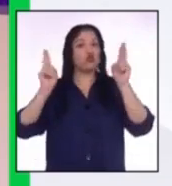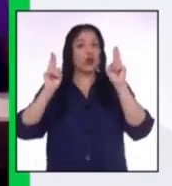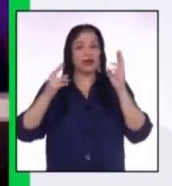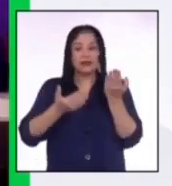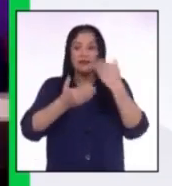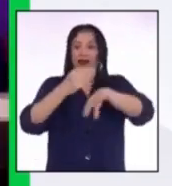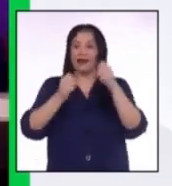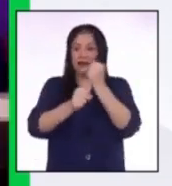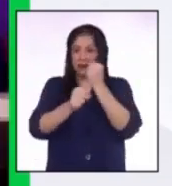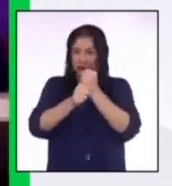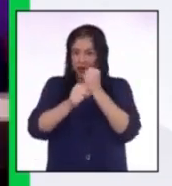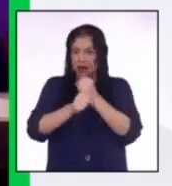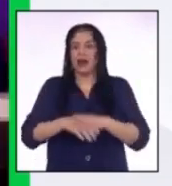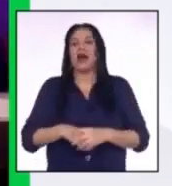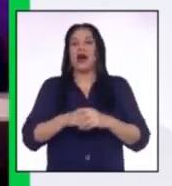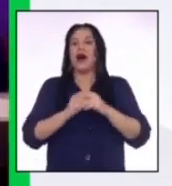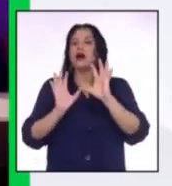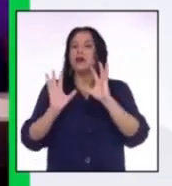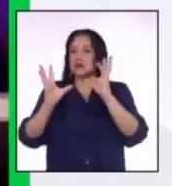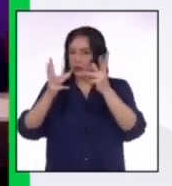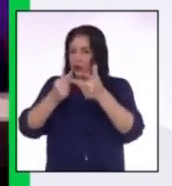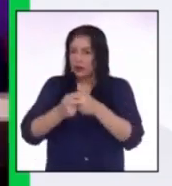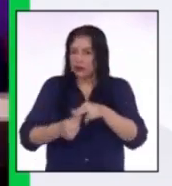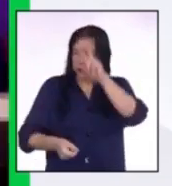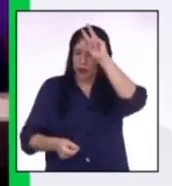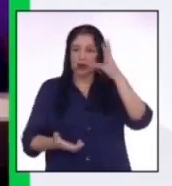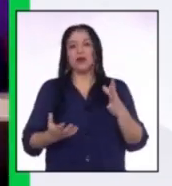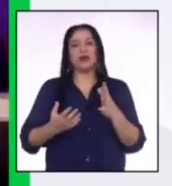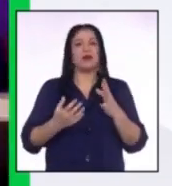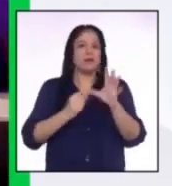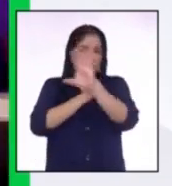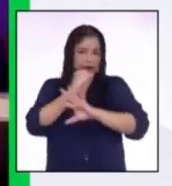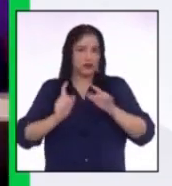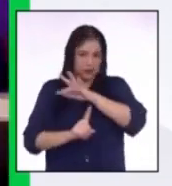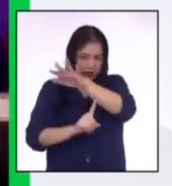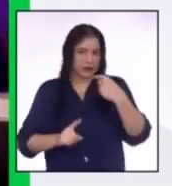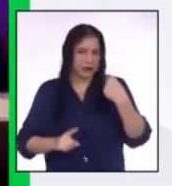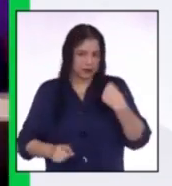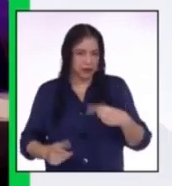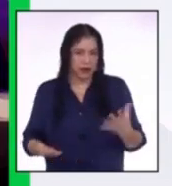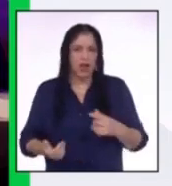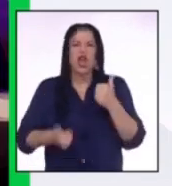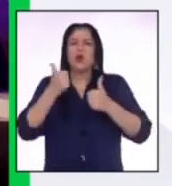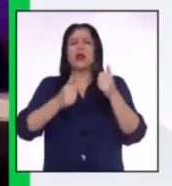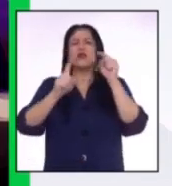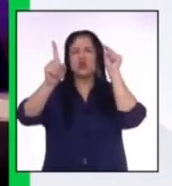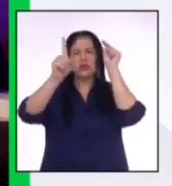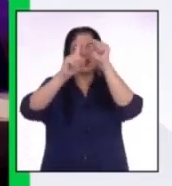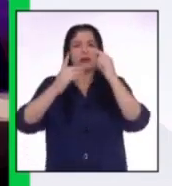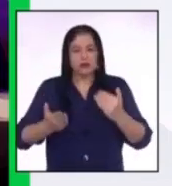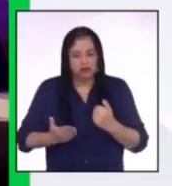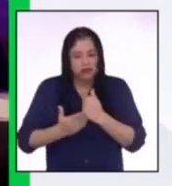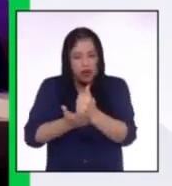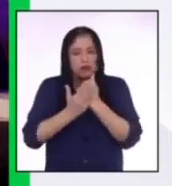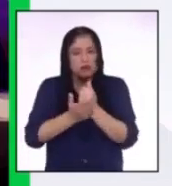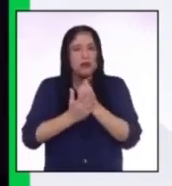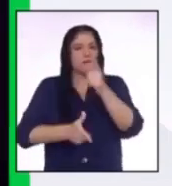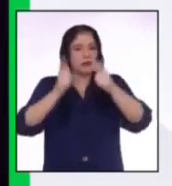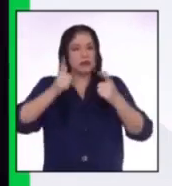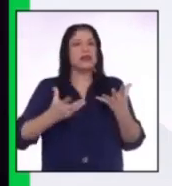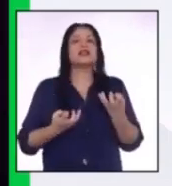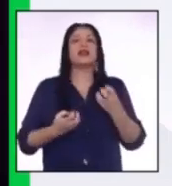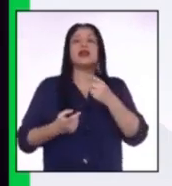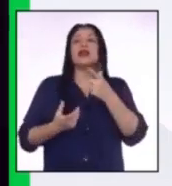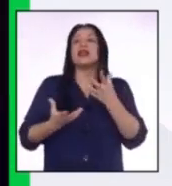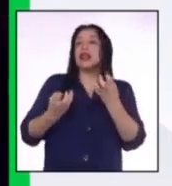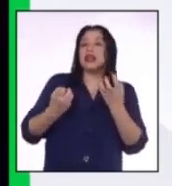ambiental bienvenido equipo de trabajo un equipo de abogados cuyo rol principal su misión era ayudar a personas que conservaban la tierra